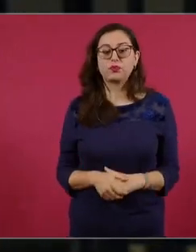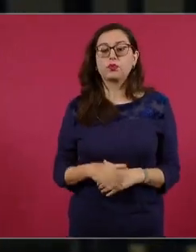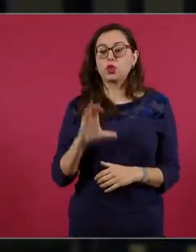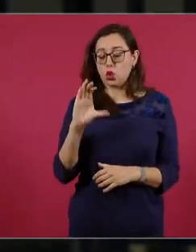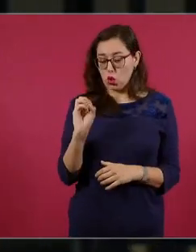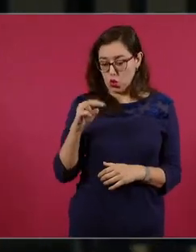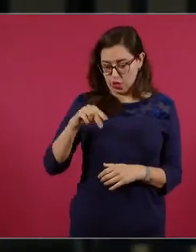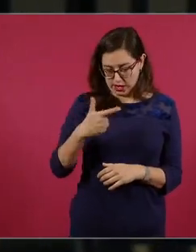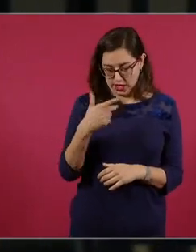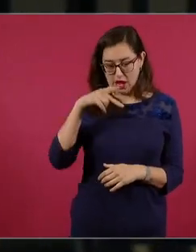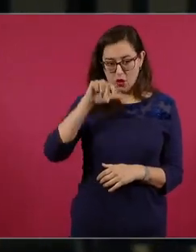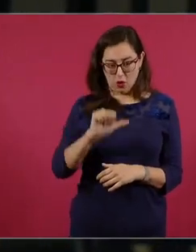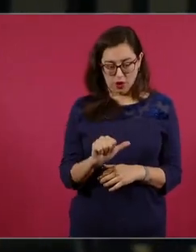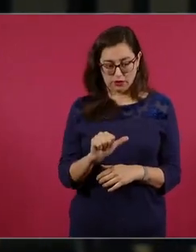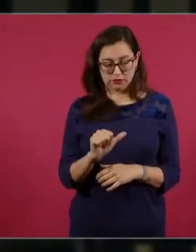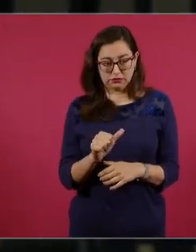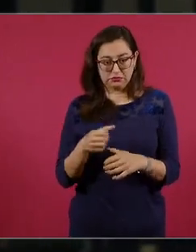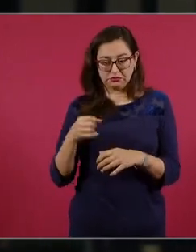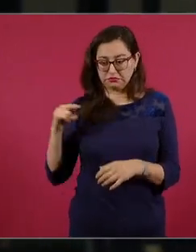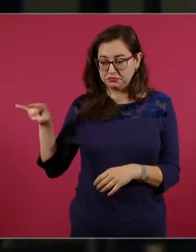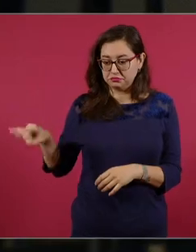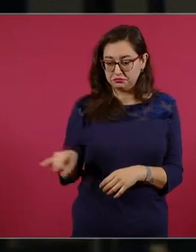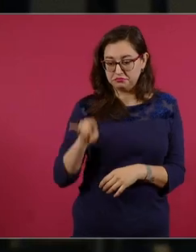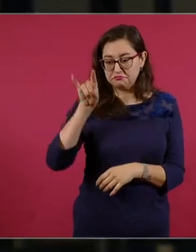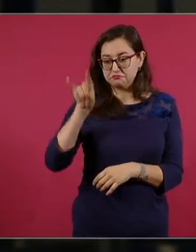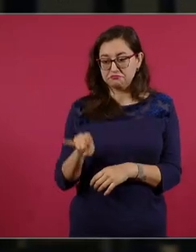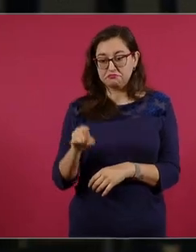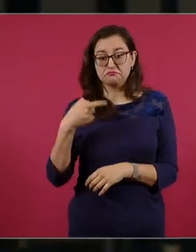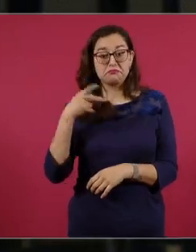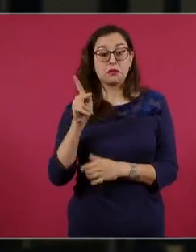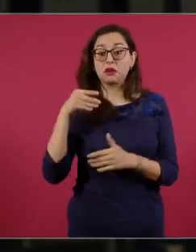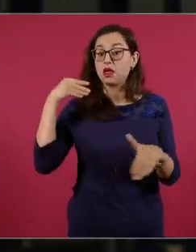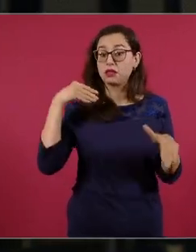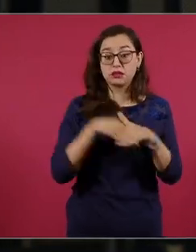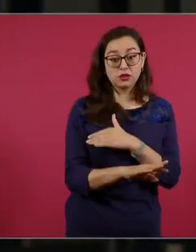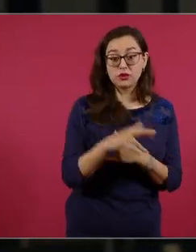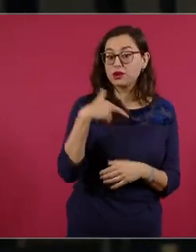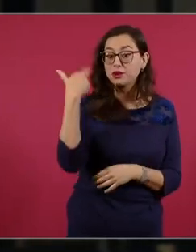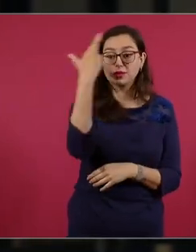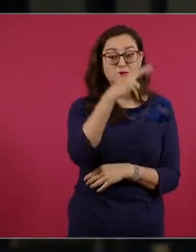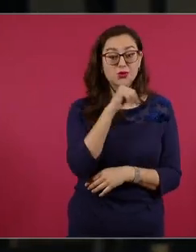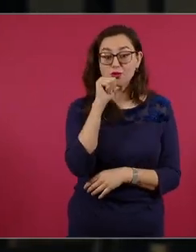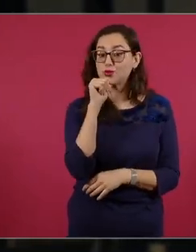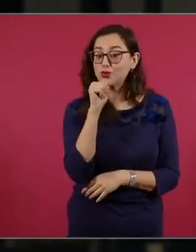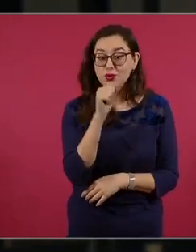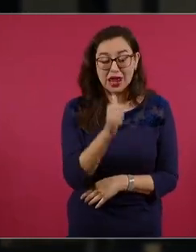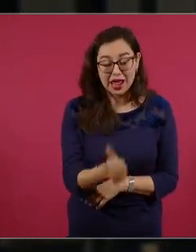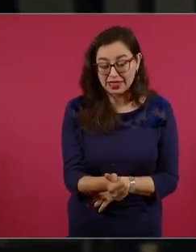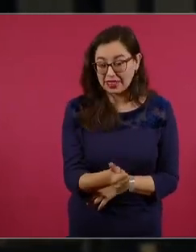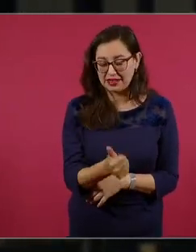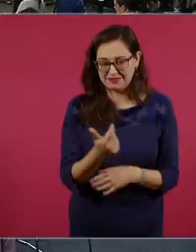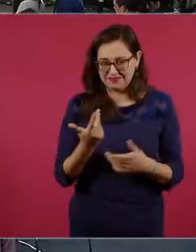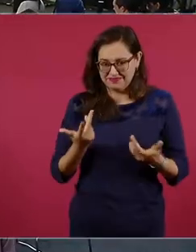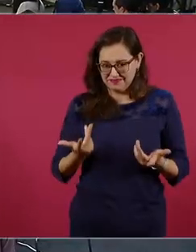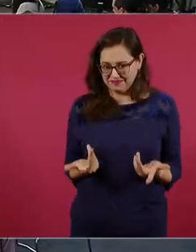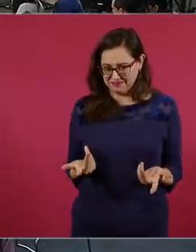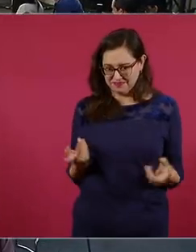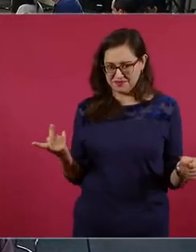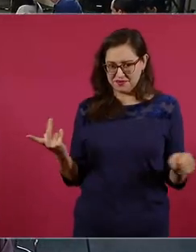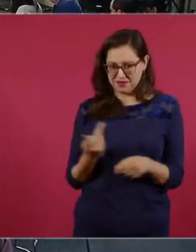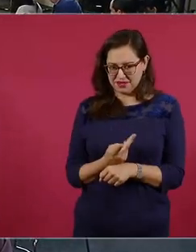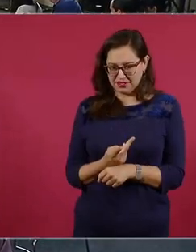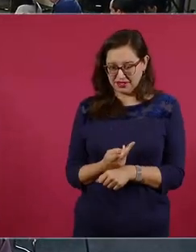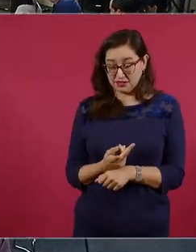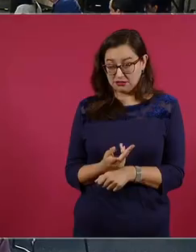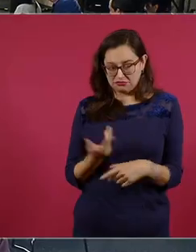agua, pero se quedó ahí, según comentan, y ellos no tuvieron la oportunidad de verificar si efectivamente se